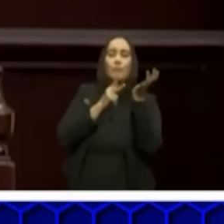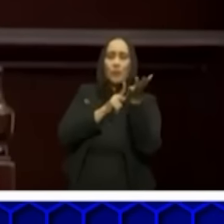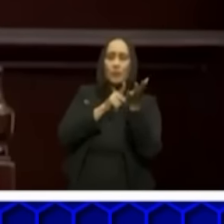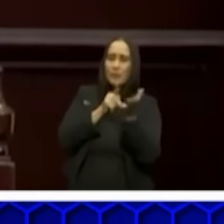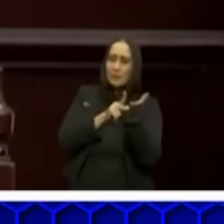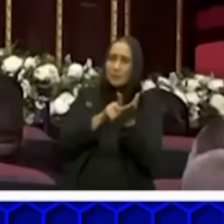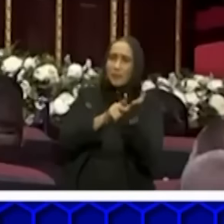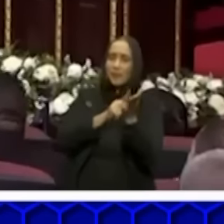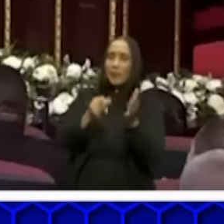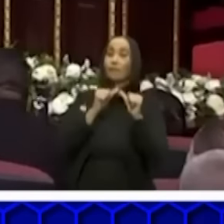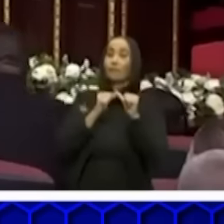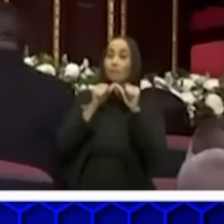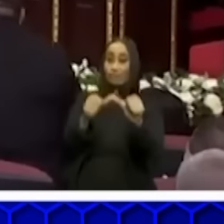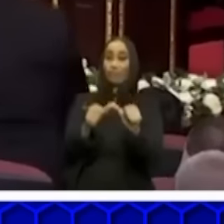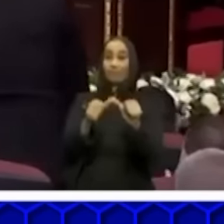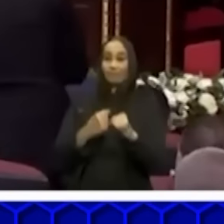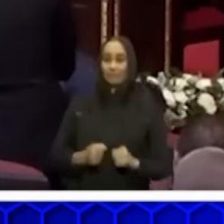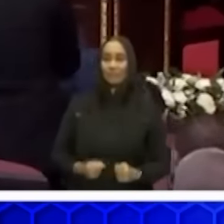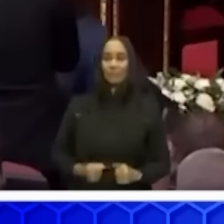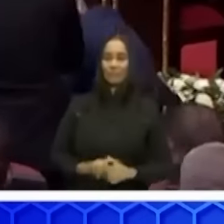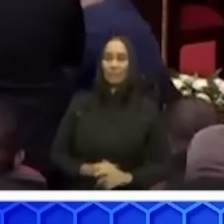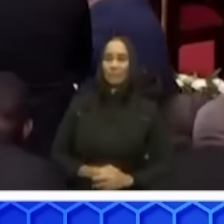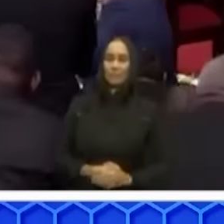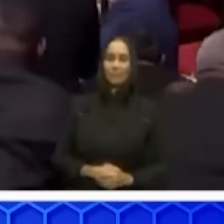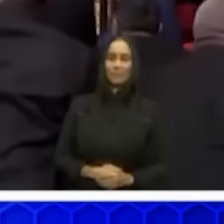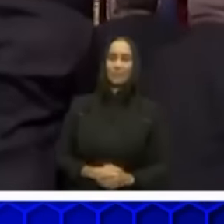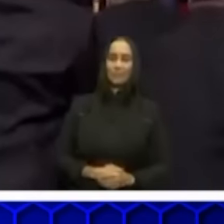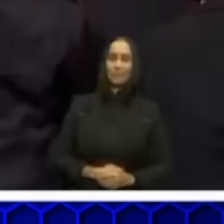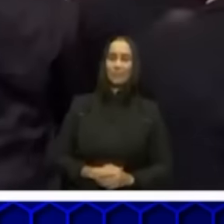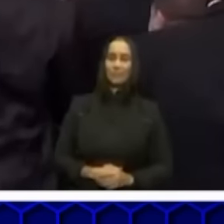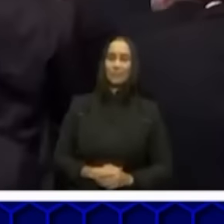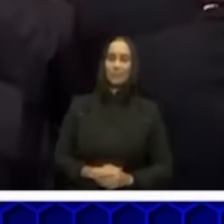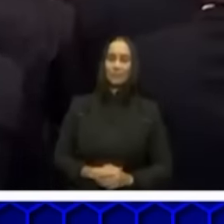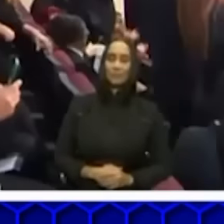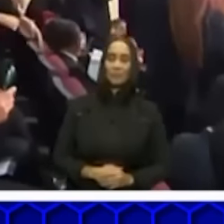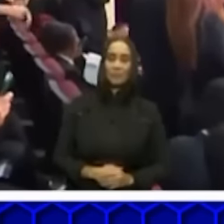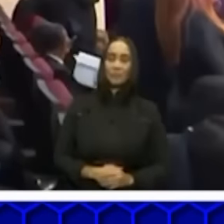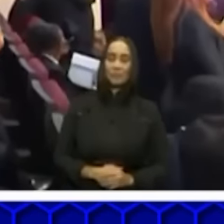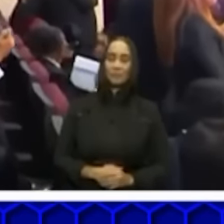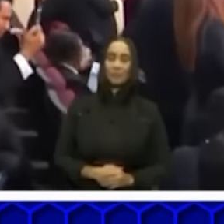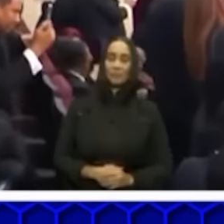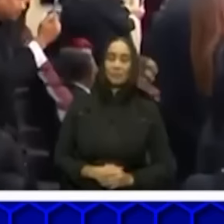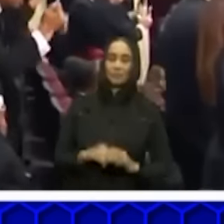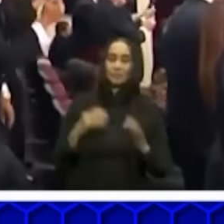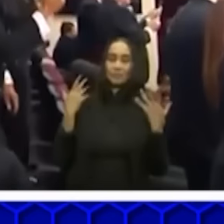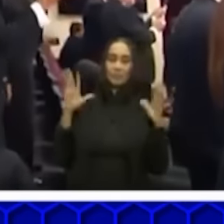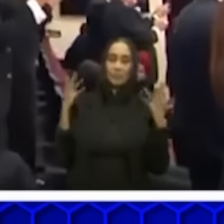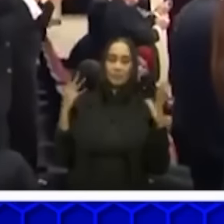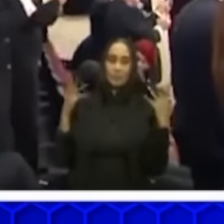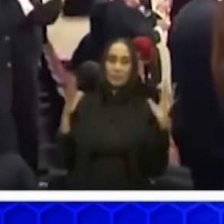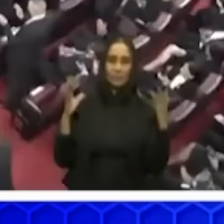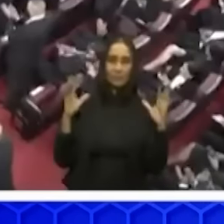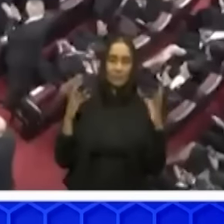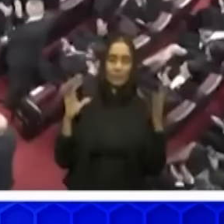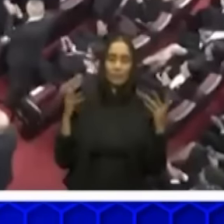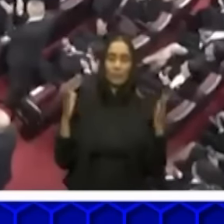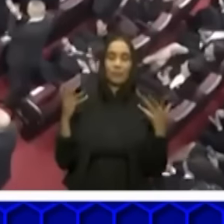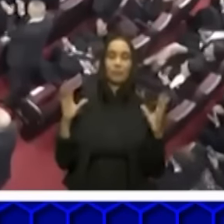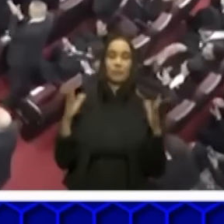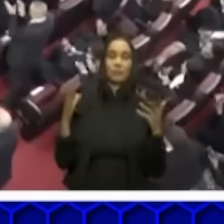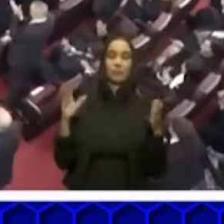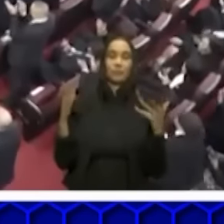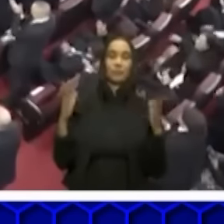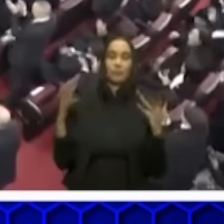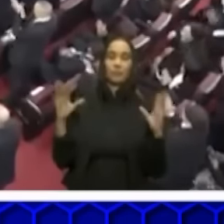problema de 50 años pero algo debe hacer y se está haciendo yo la gente que asuma esa